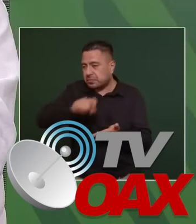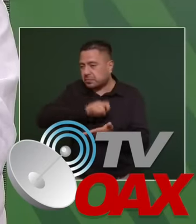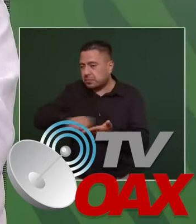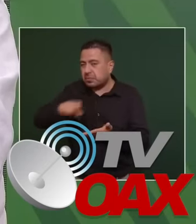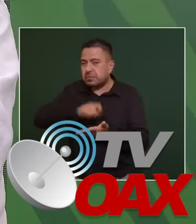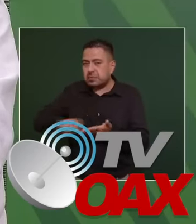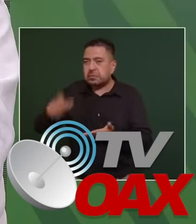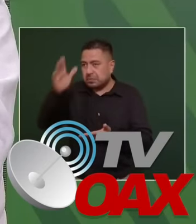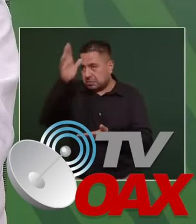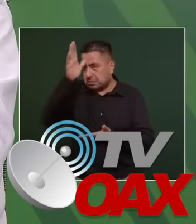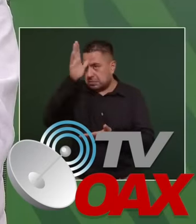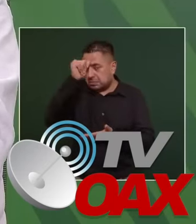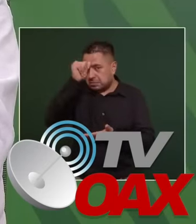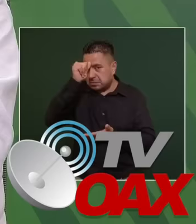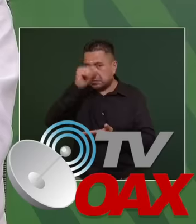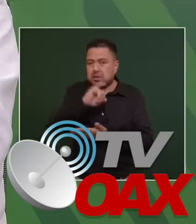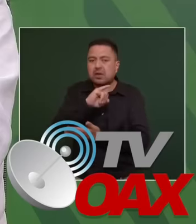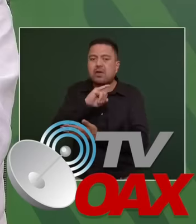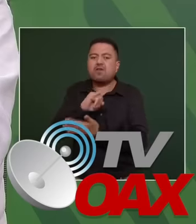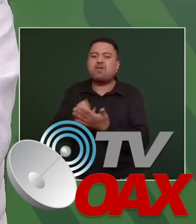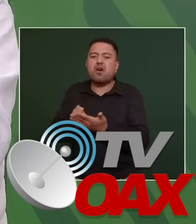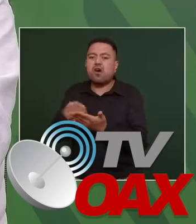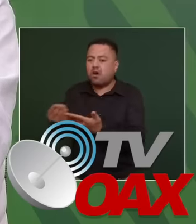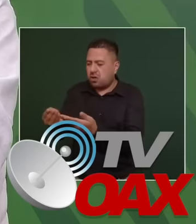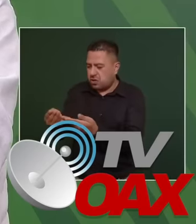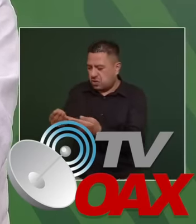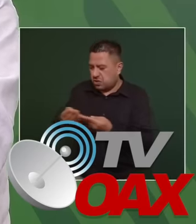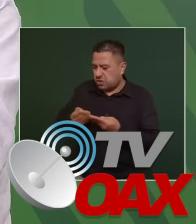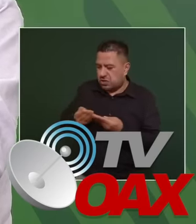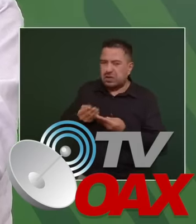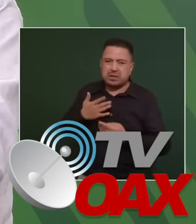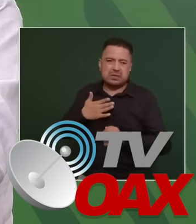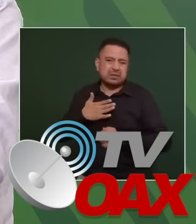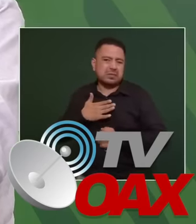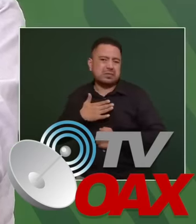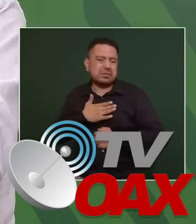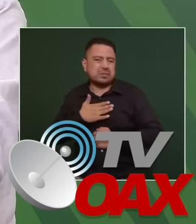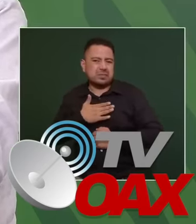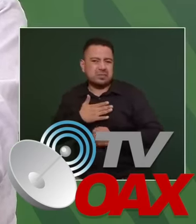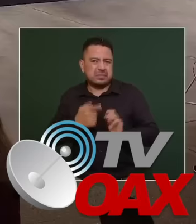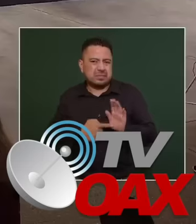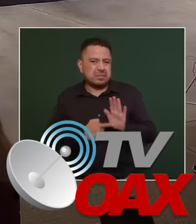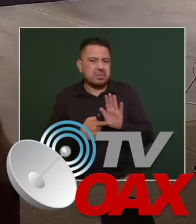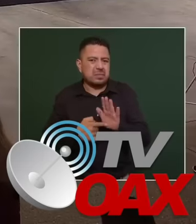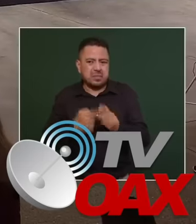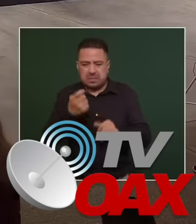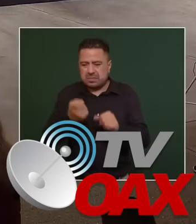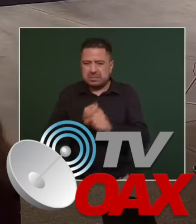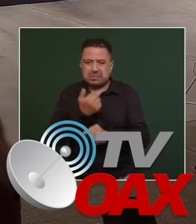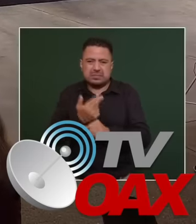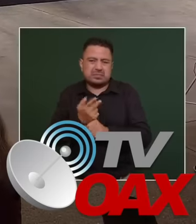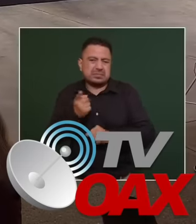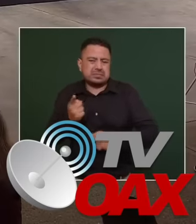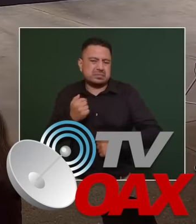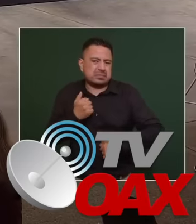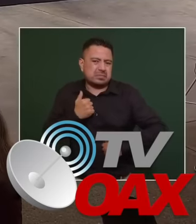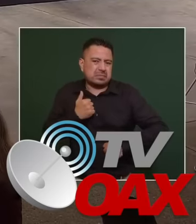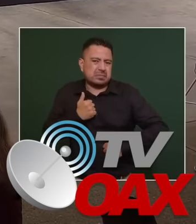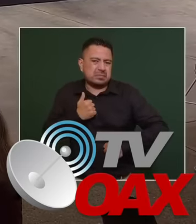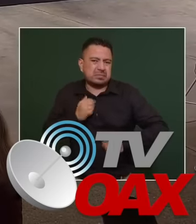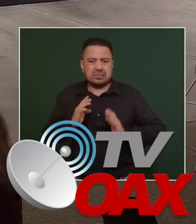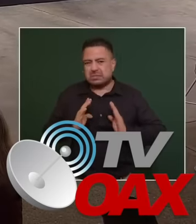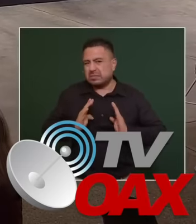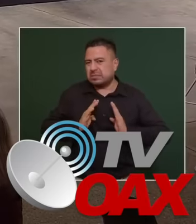de acuerdo al informe que nos ha presentado la Secretaría de la Defensa, el general